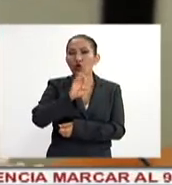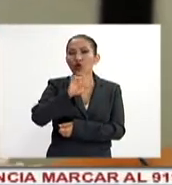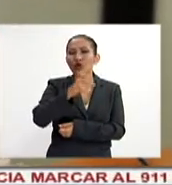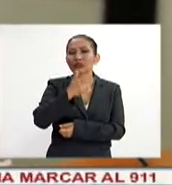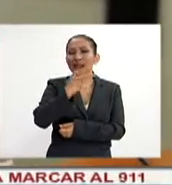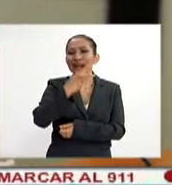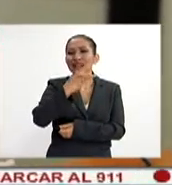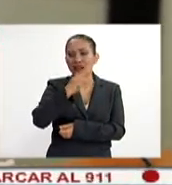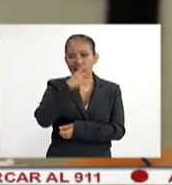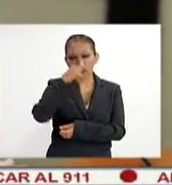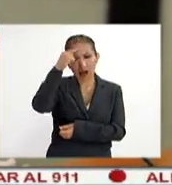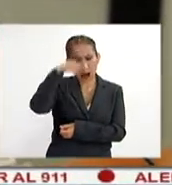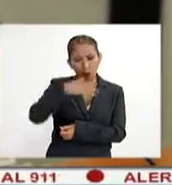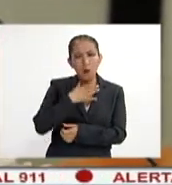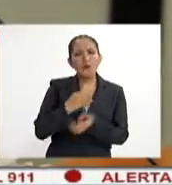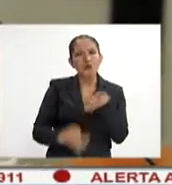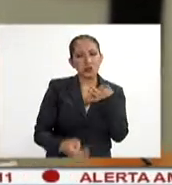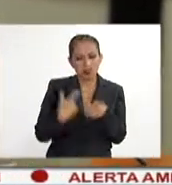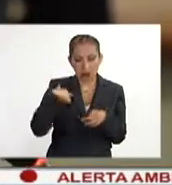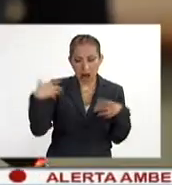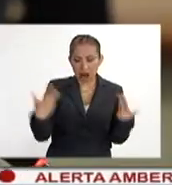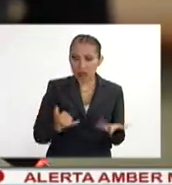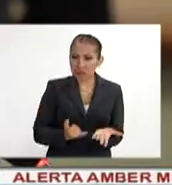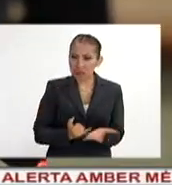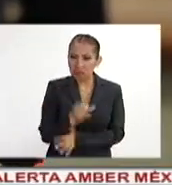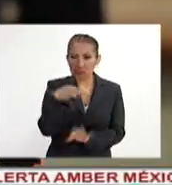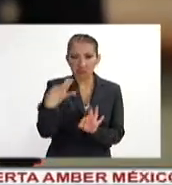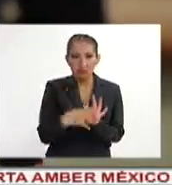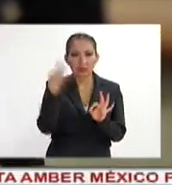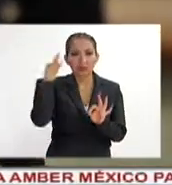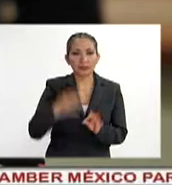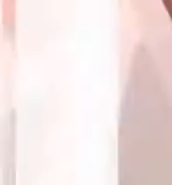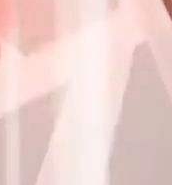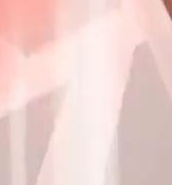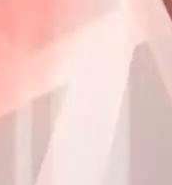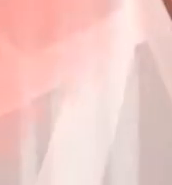García, confió que la justicia será aplicada con toda puntualidad.